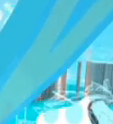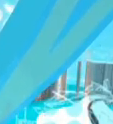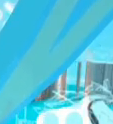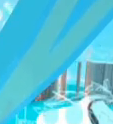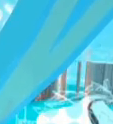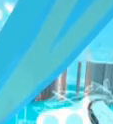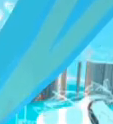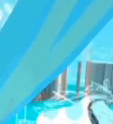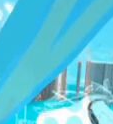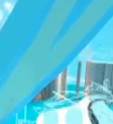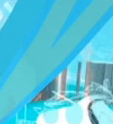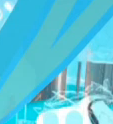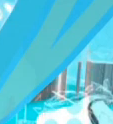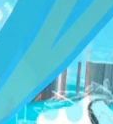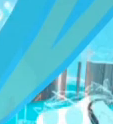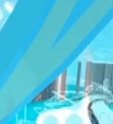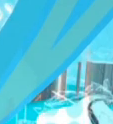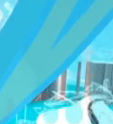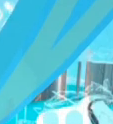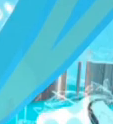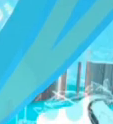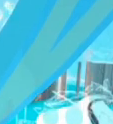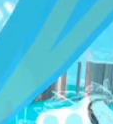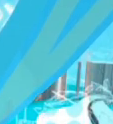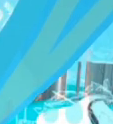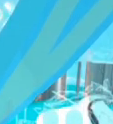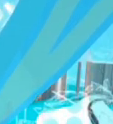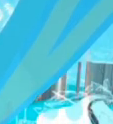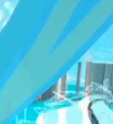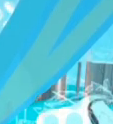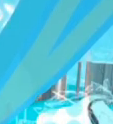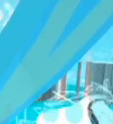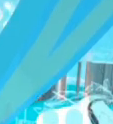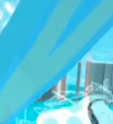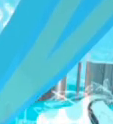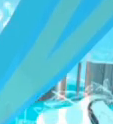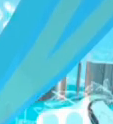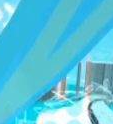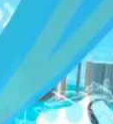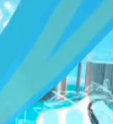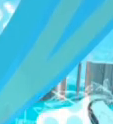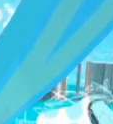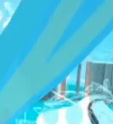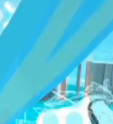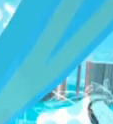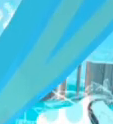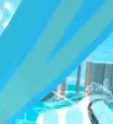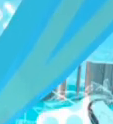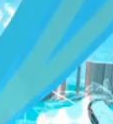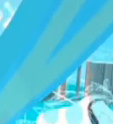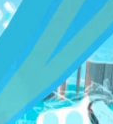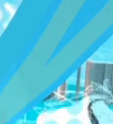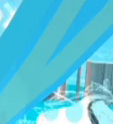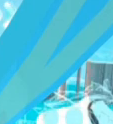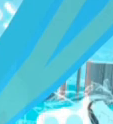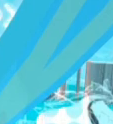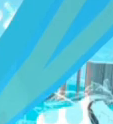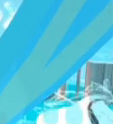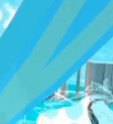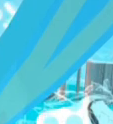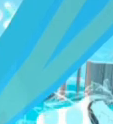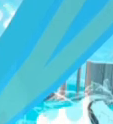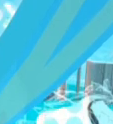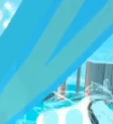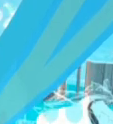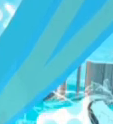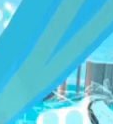caso se dicta la apertura a juicio, es decir, se ordena que el asunto pase a juicio respecto a una